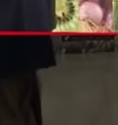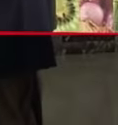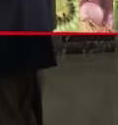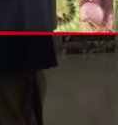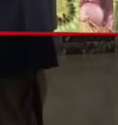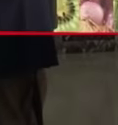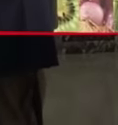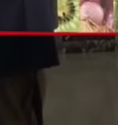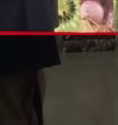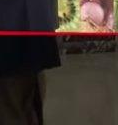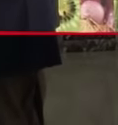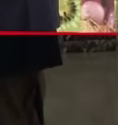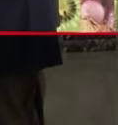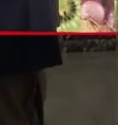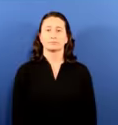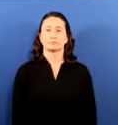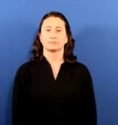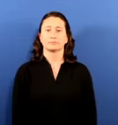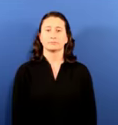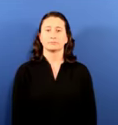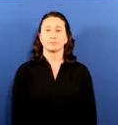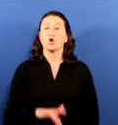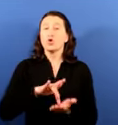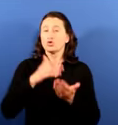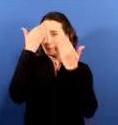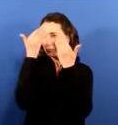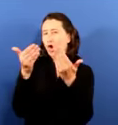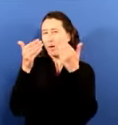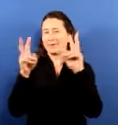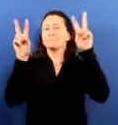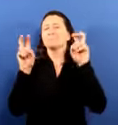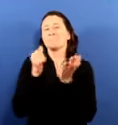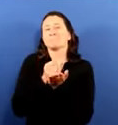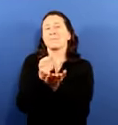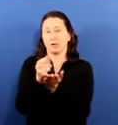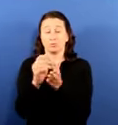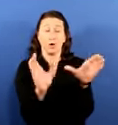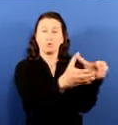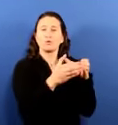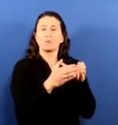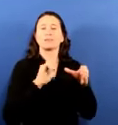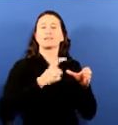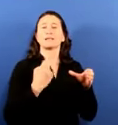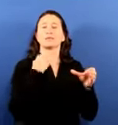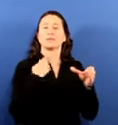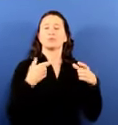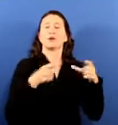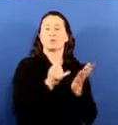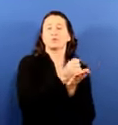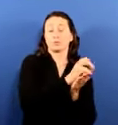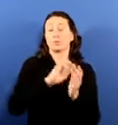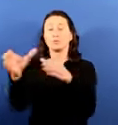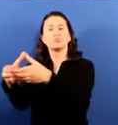La diputada de Agricultura Irene Pardo, junto con el presidente actual de Lorra, Jon Lequerica, ha hecho entrega de 14 placas homenaje a